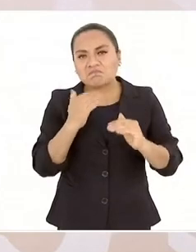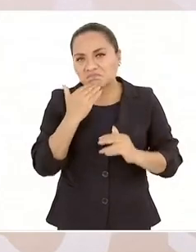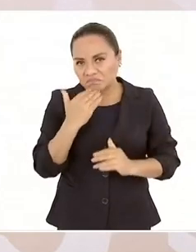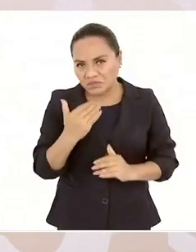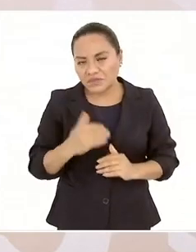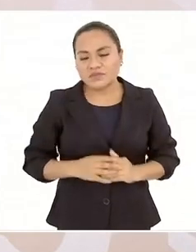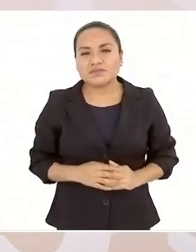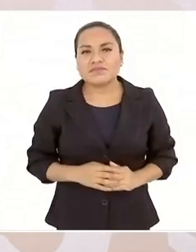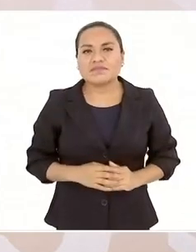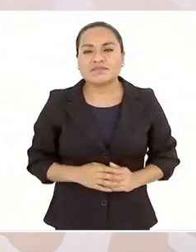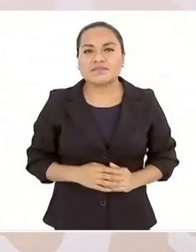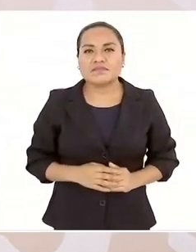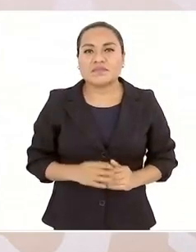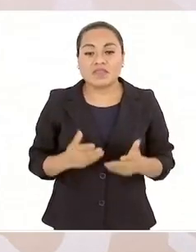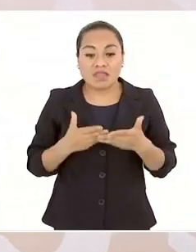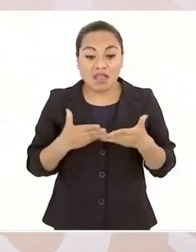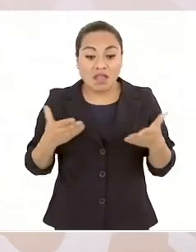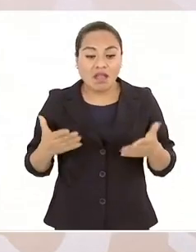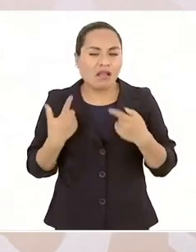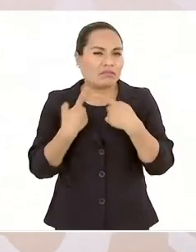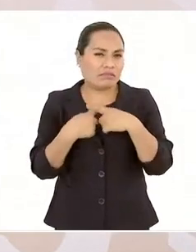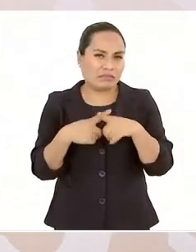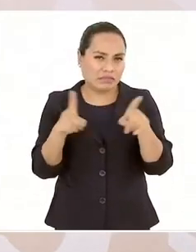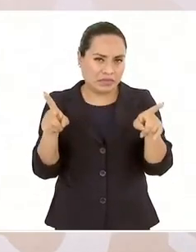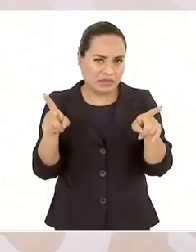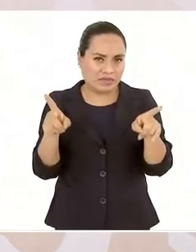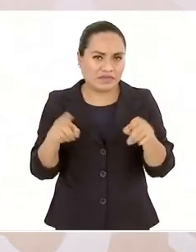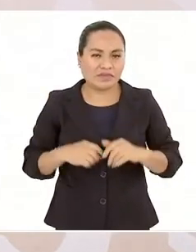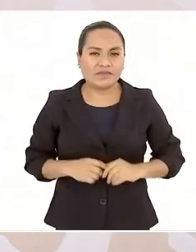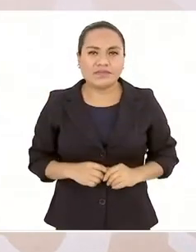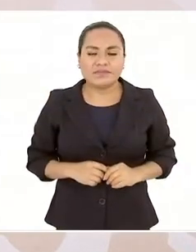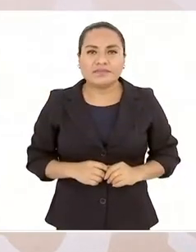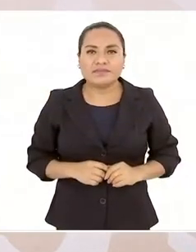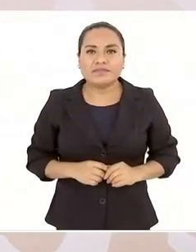ahora es distinto,